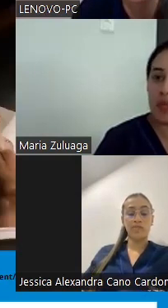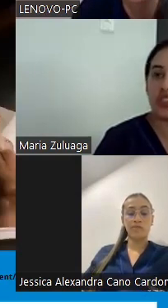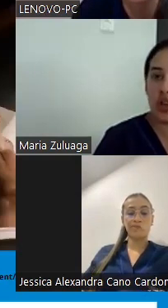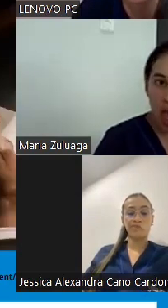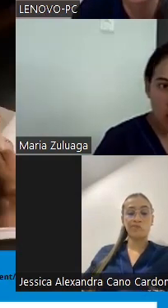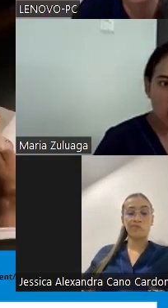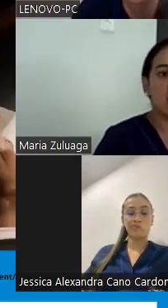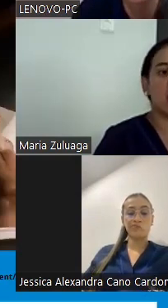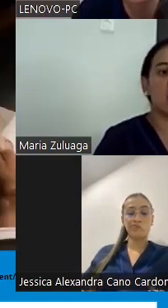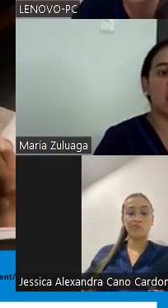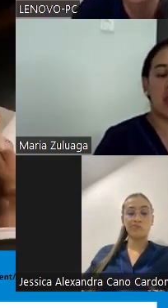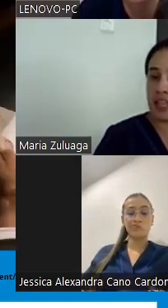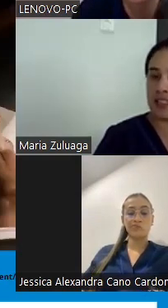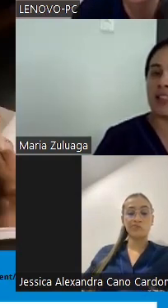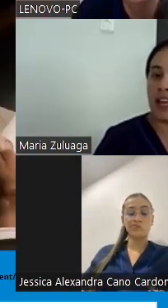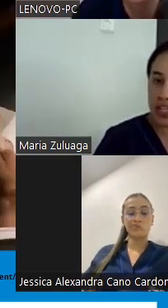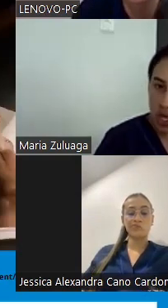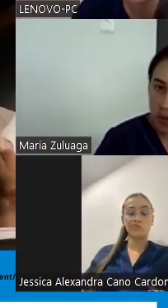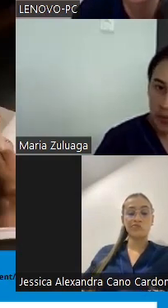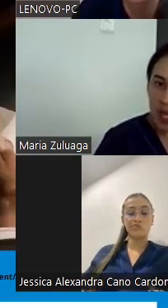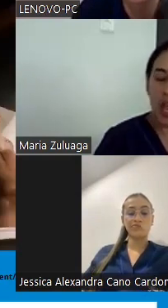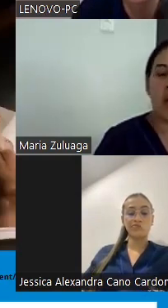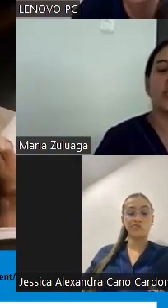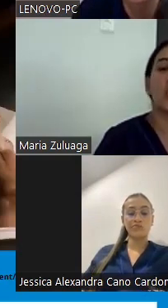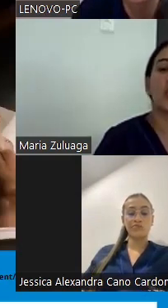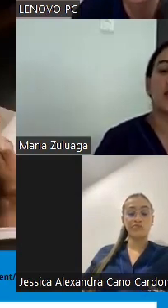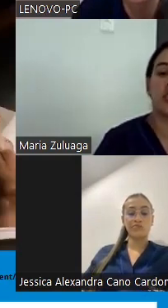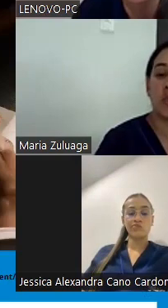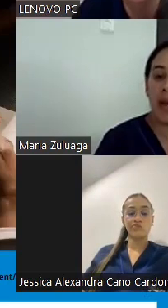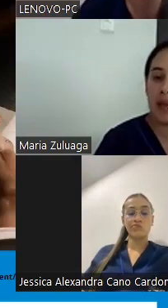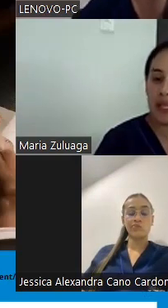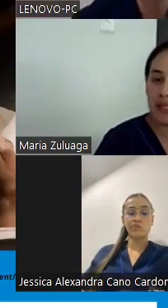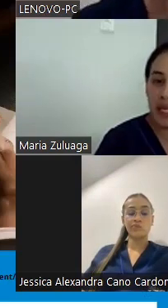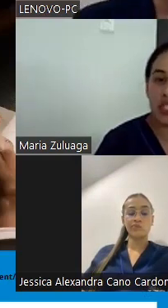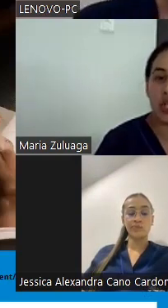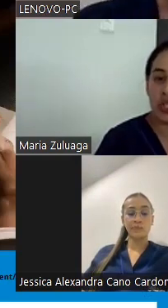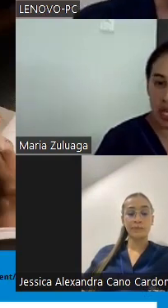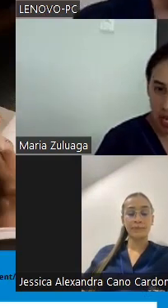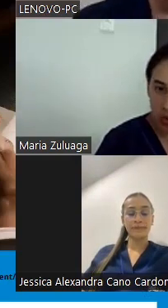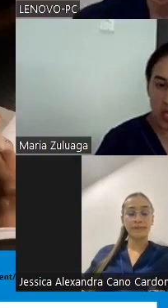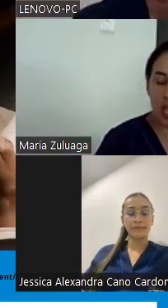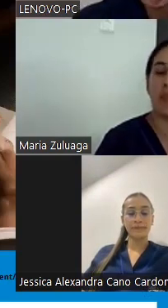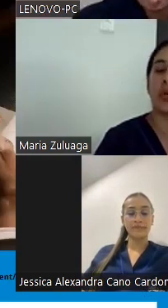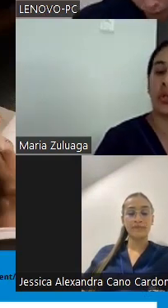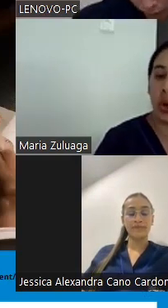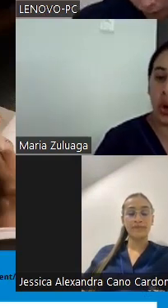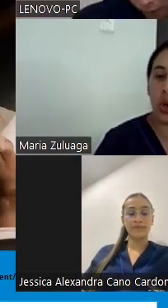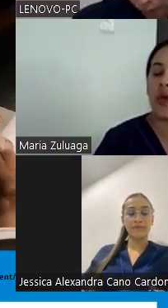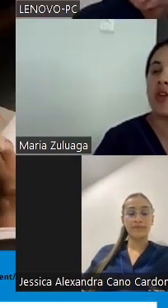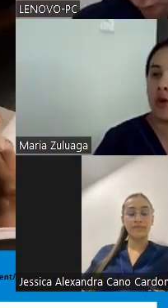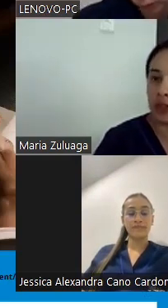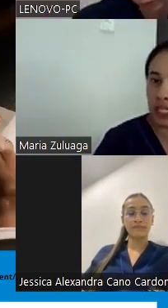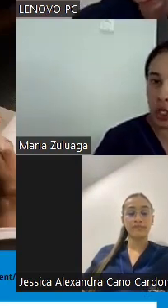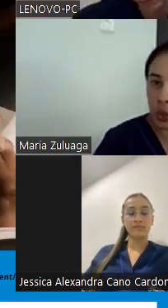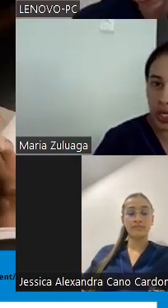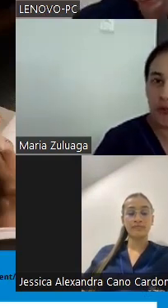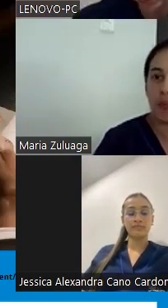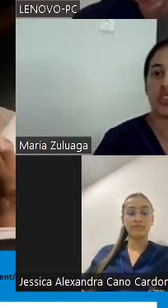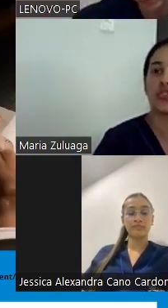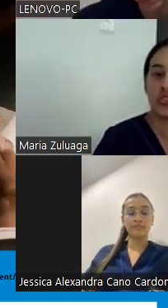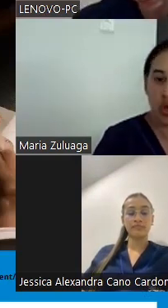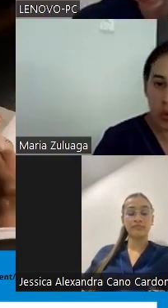han mencionado en esta declaración. En cuanto a los requisitos para la investigación, tenemos que el protocolo debe